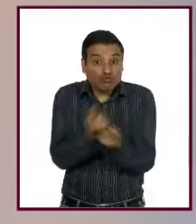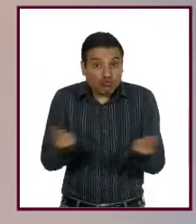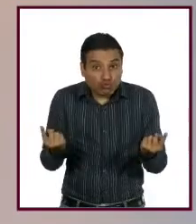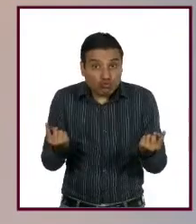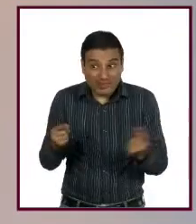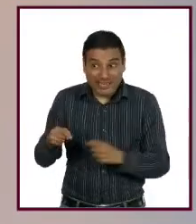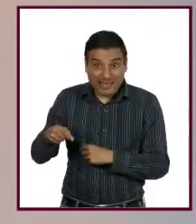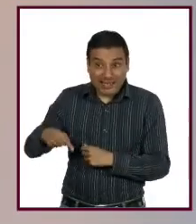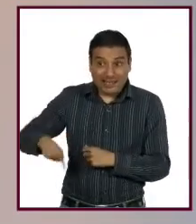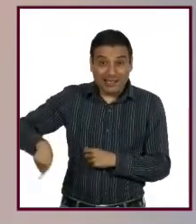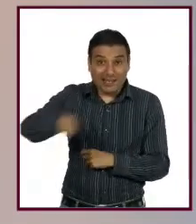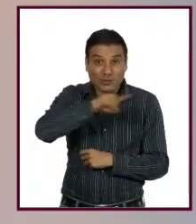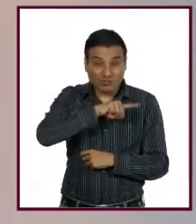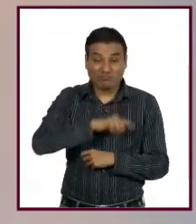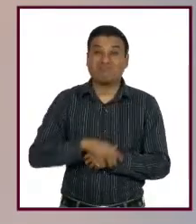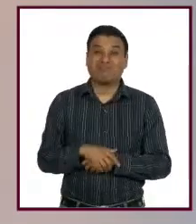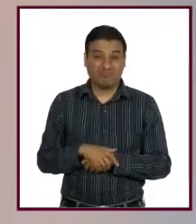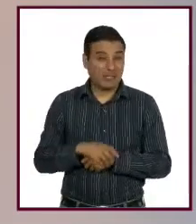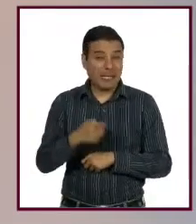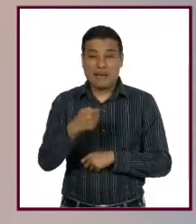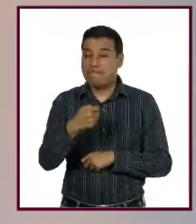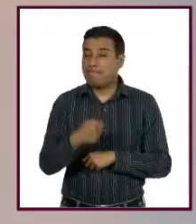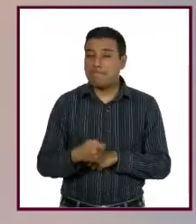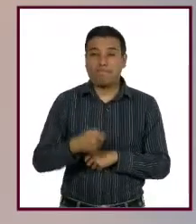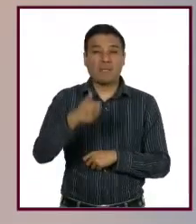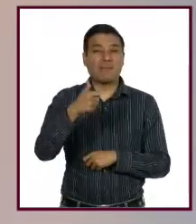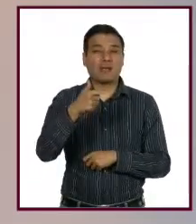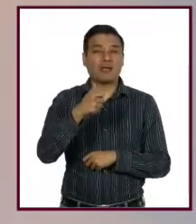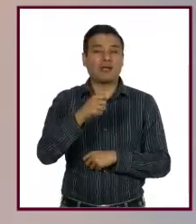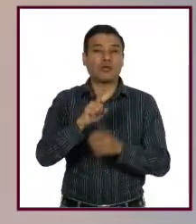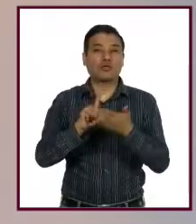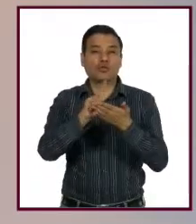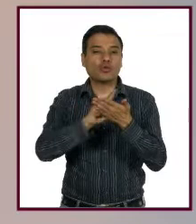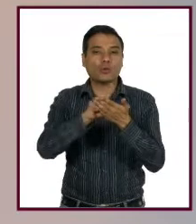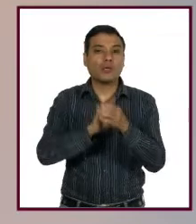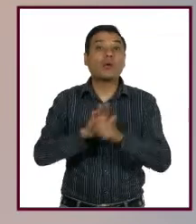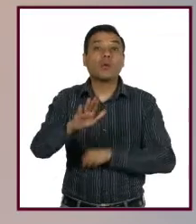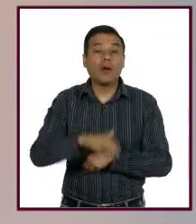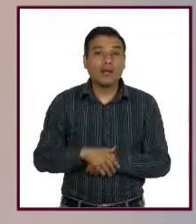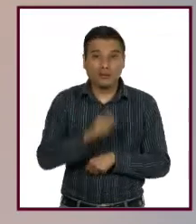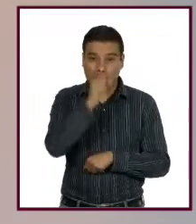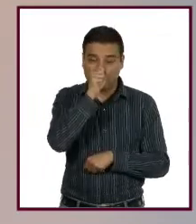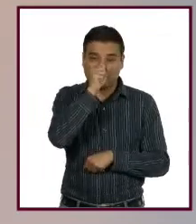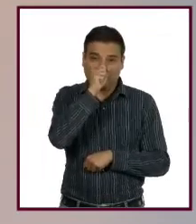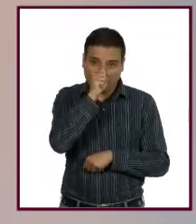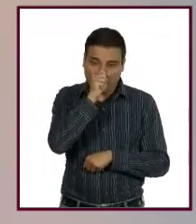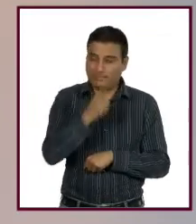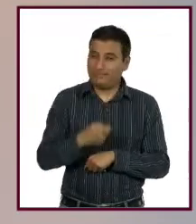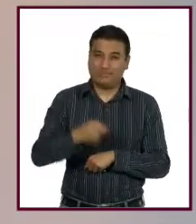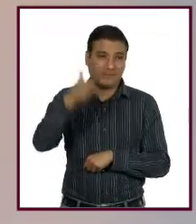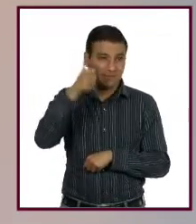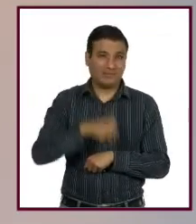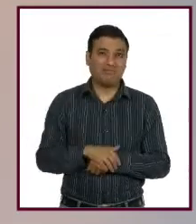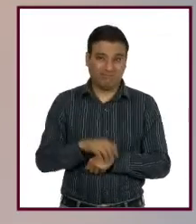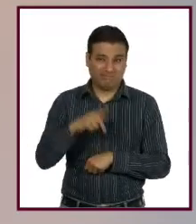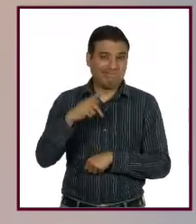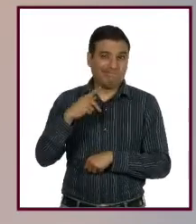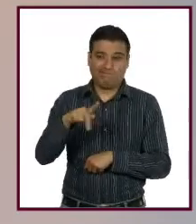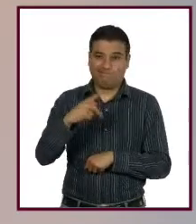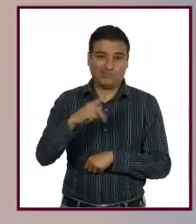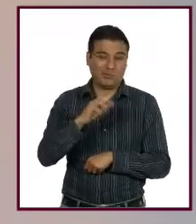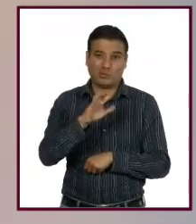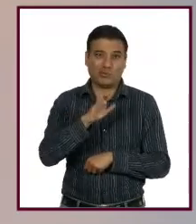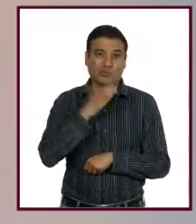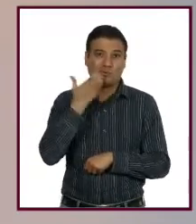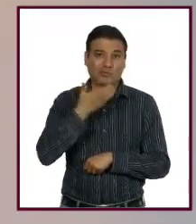son la primera sustancia de abuso que pudieran empezar a generar. Es decir, los primeros consumos de